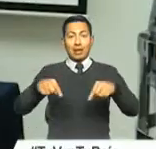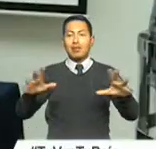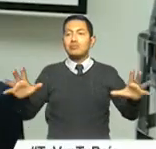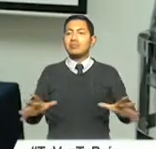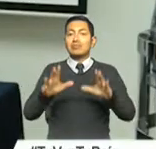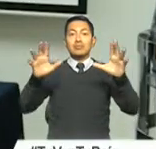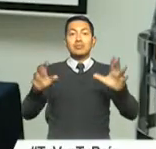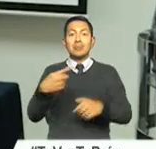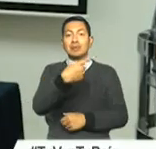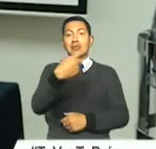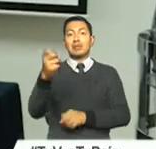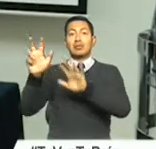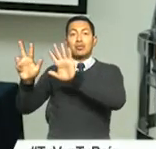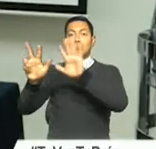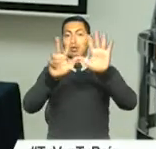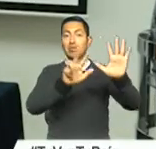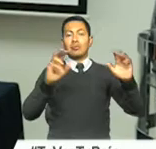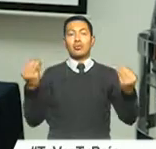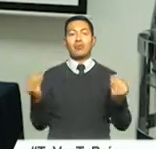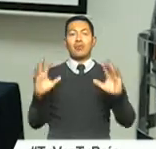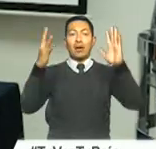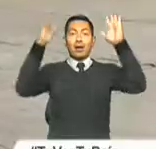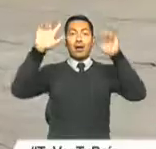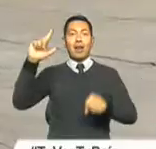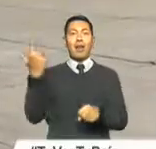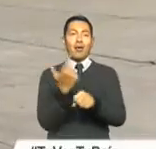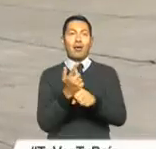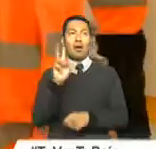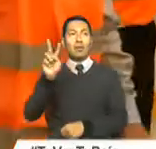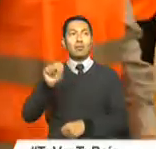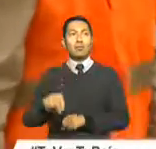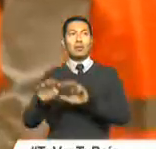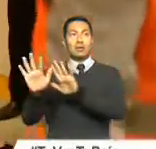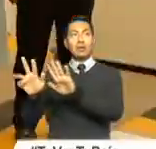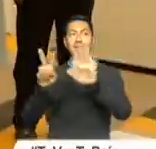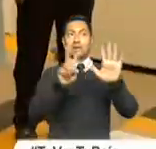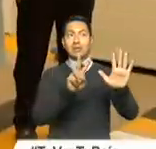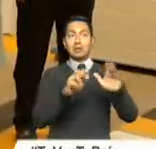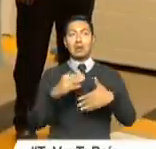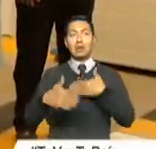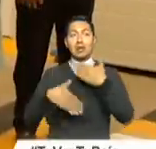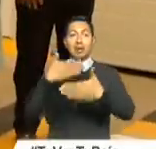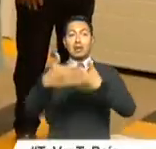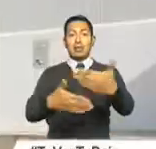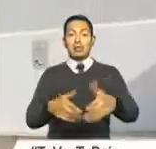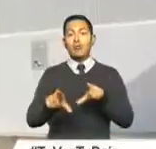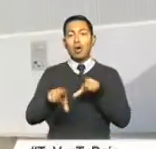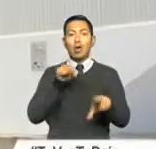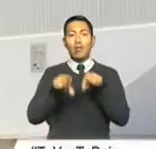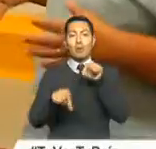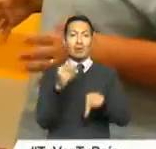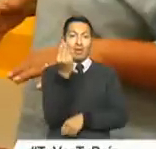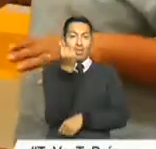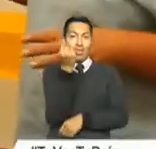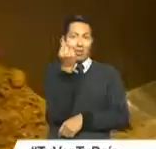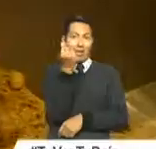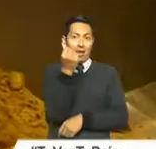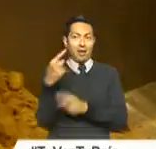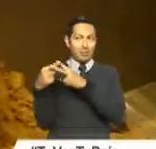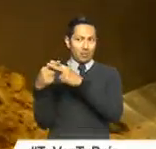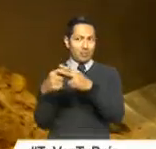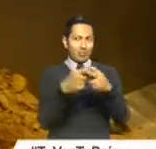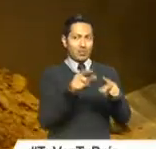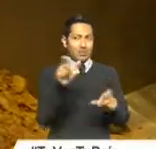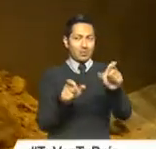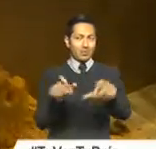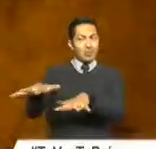la 188 Feria de Loja 2017. Luego acudieron a las instalaciones de la Cooperativa Agraria Norandino para conocer el